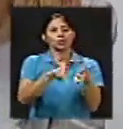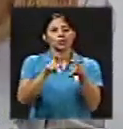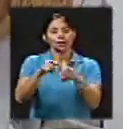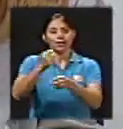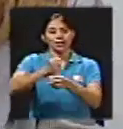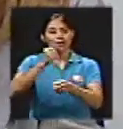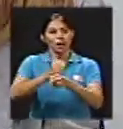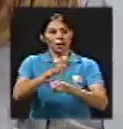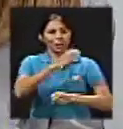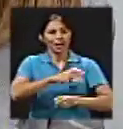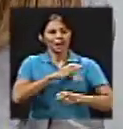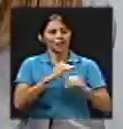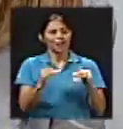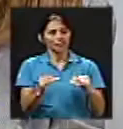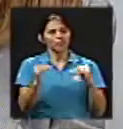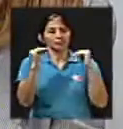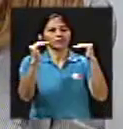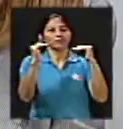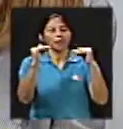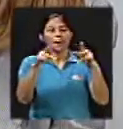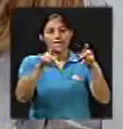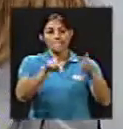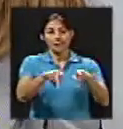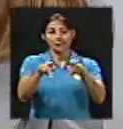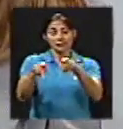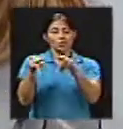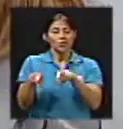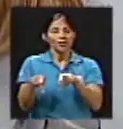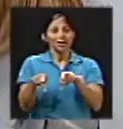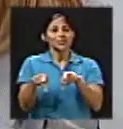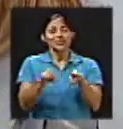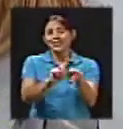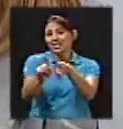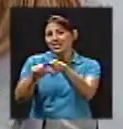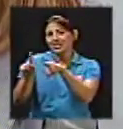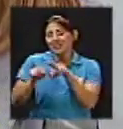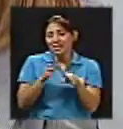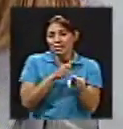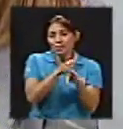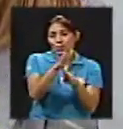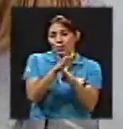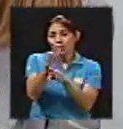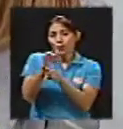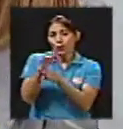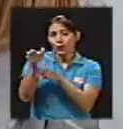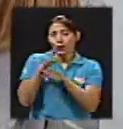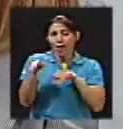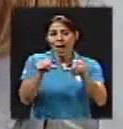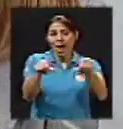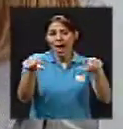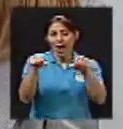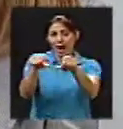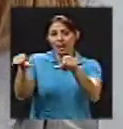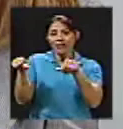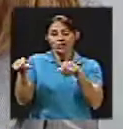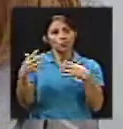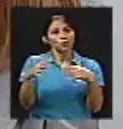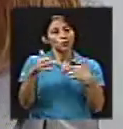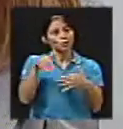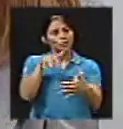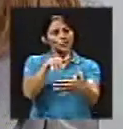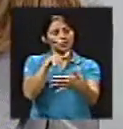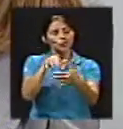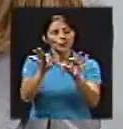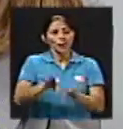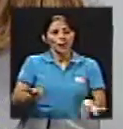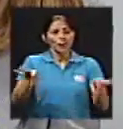más alta calidad, personas que en distintas ramas tienen, digamos, estudios importantes, que además conocen